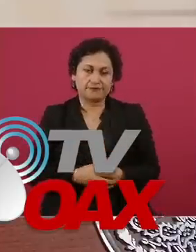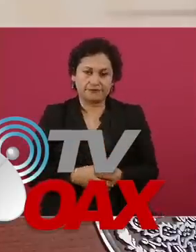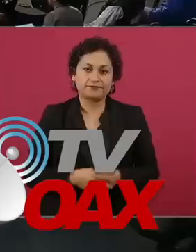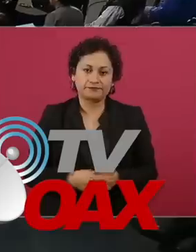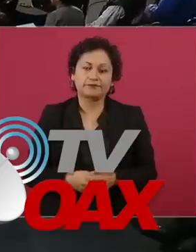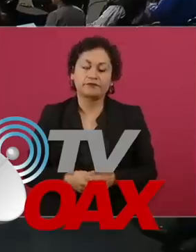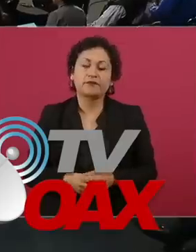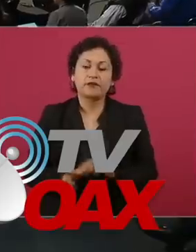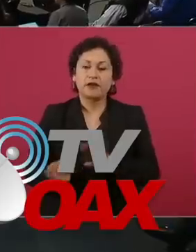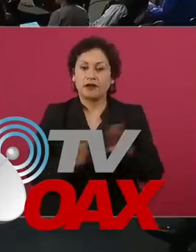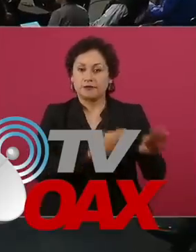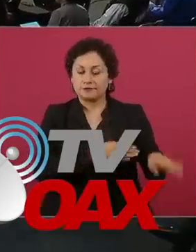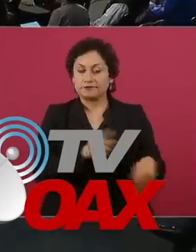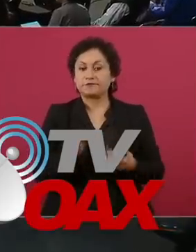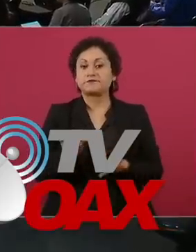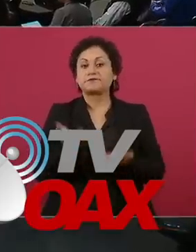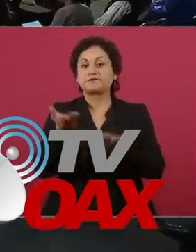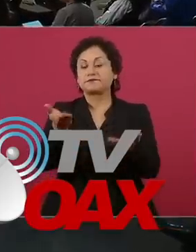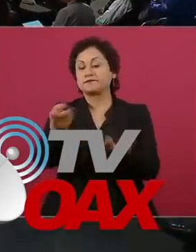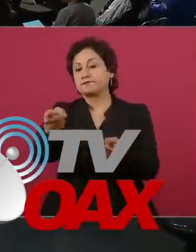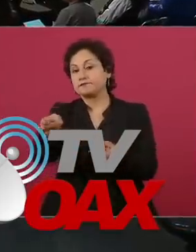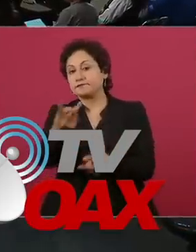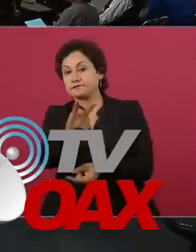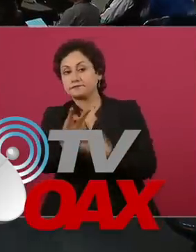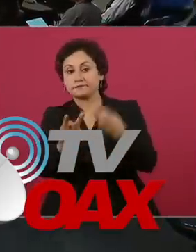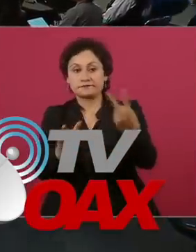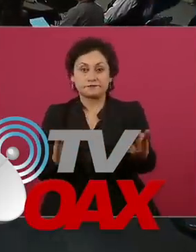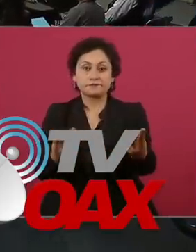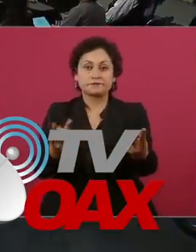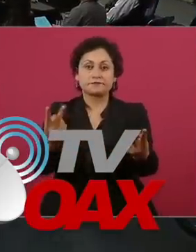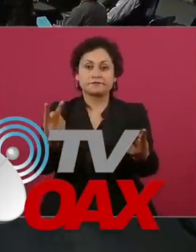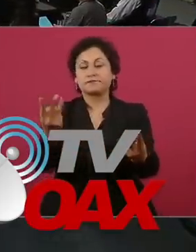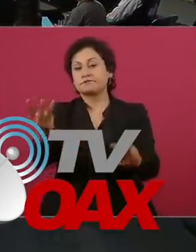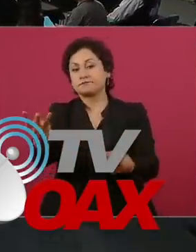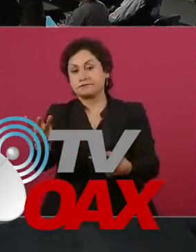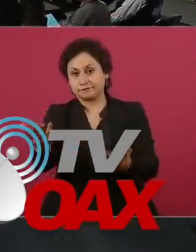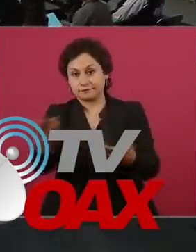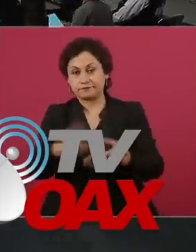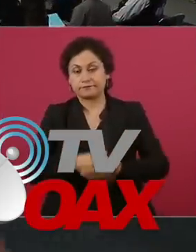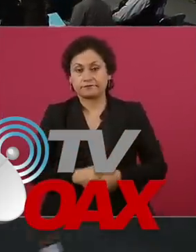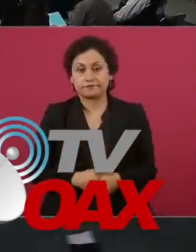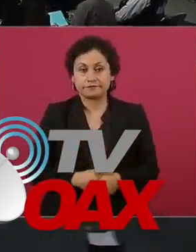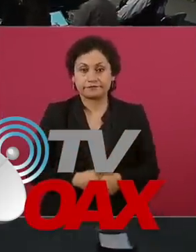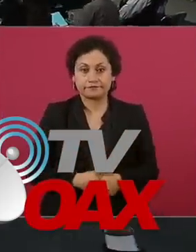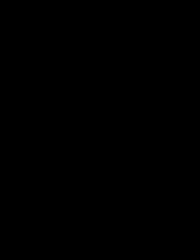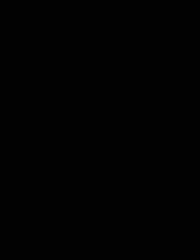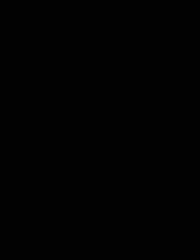vámonos por acá. Ustedes dos y tres, el compañero.